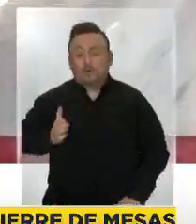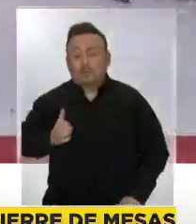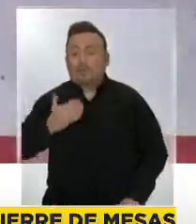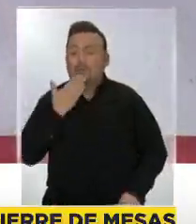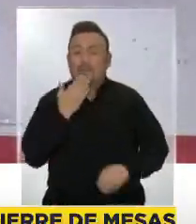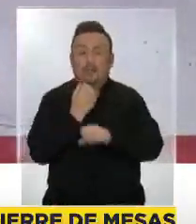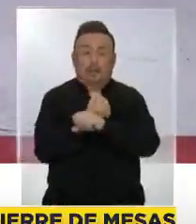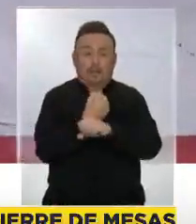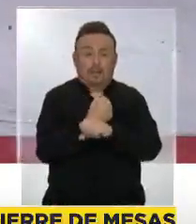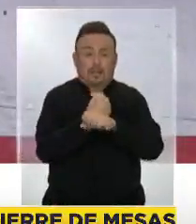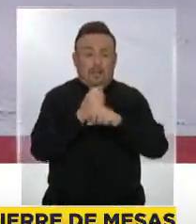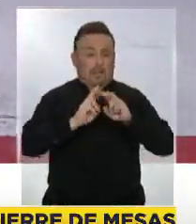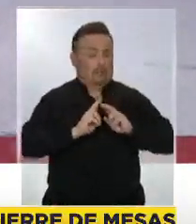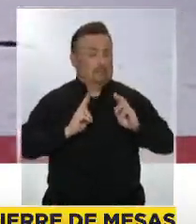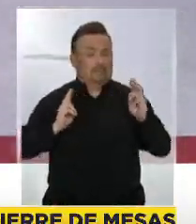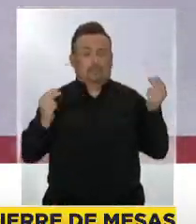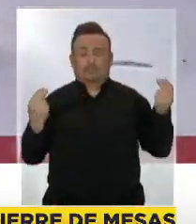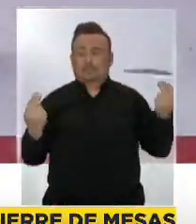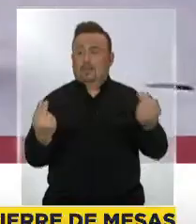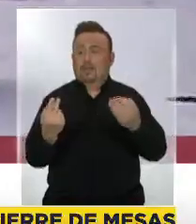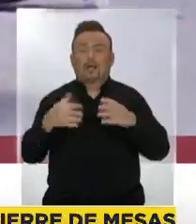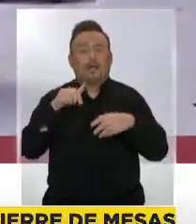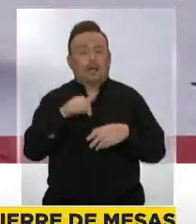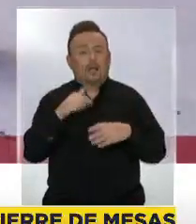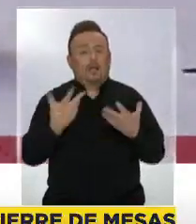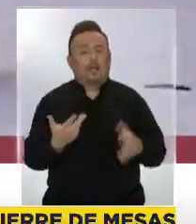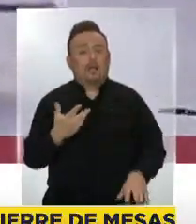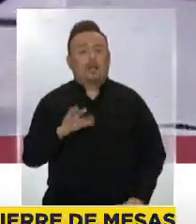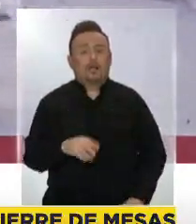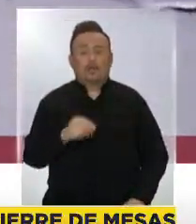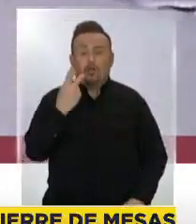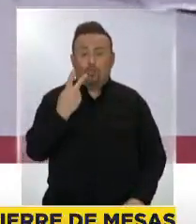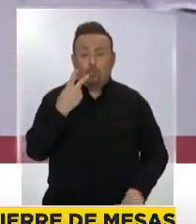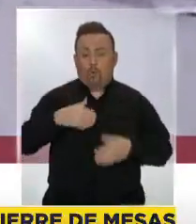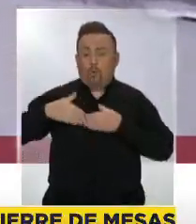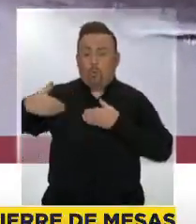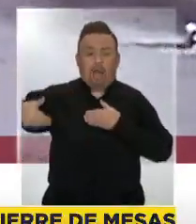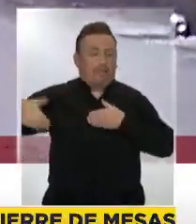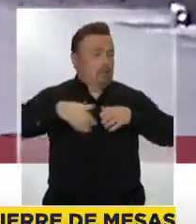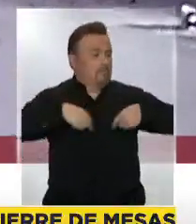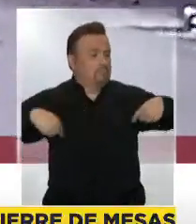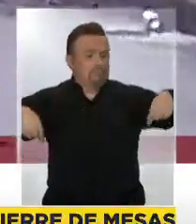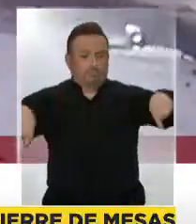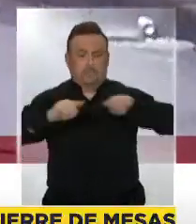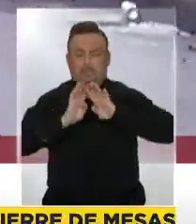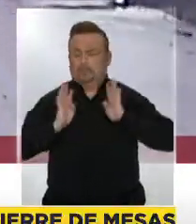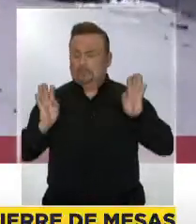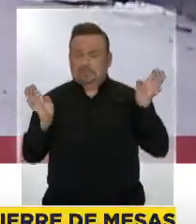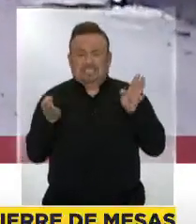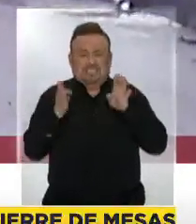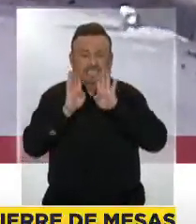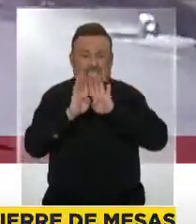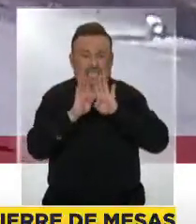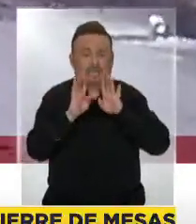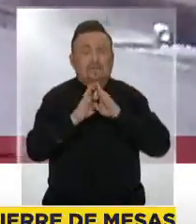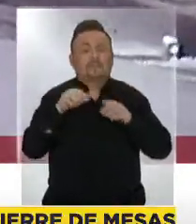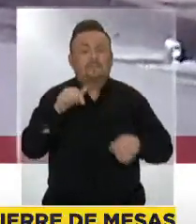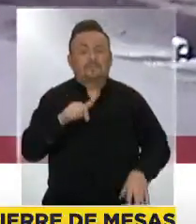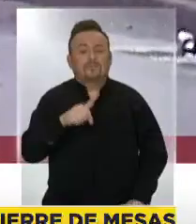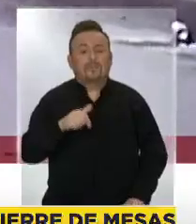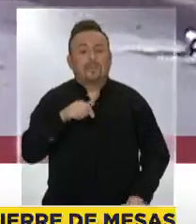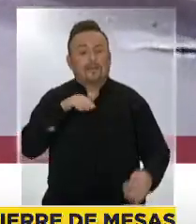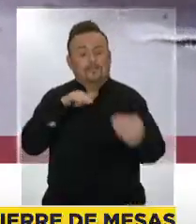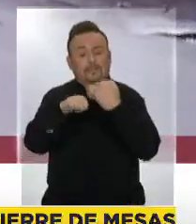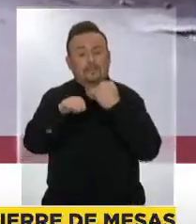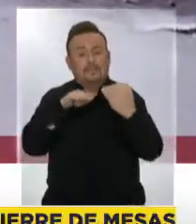que tienen acordonado acá el sector. Son prácticamente 12 cuadras de acá, al menos desde a la altura del 400 por Avenida